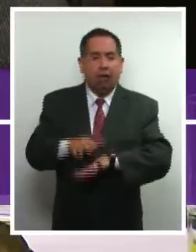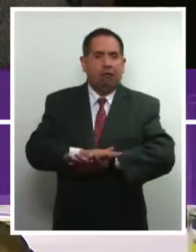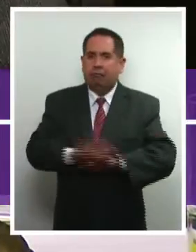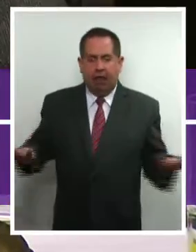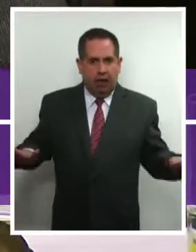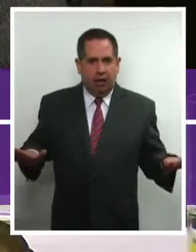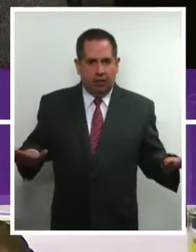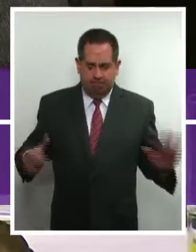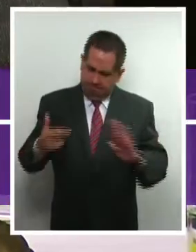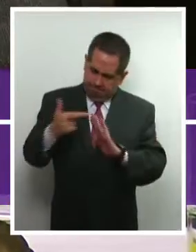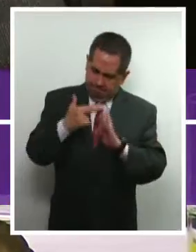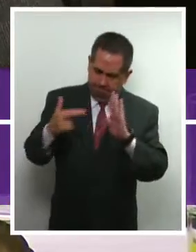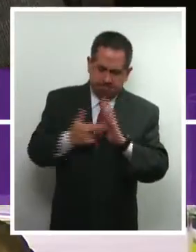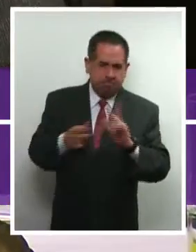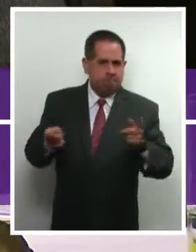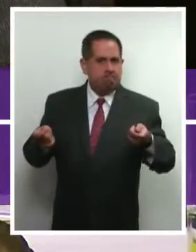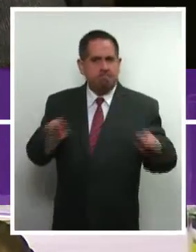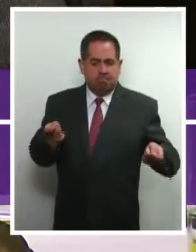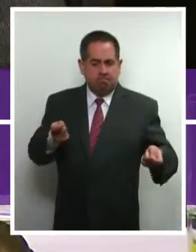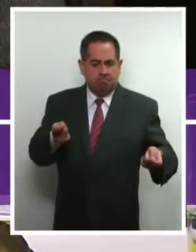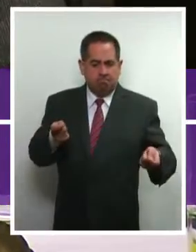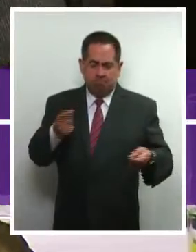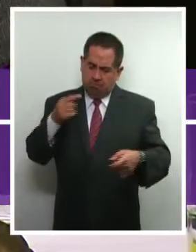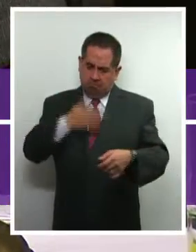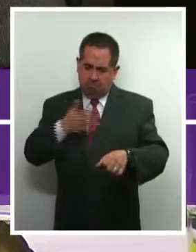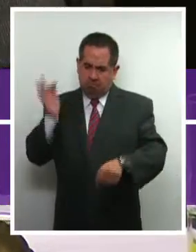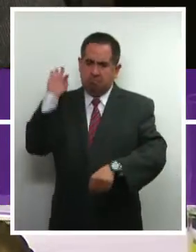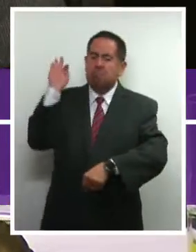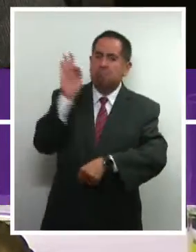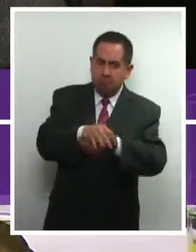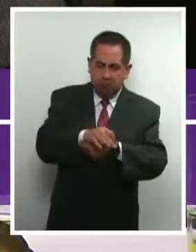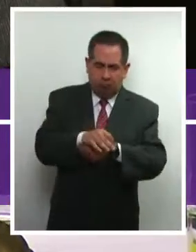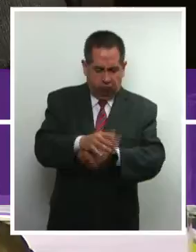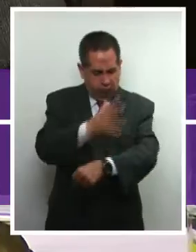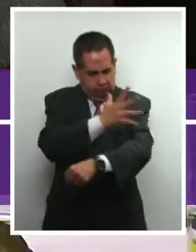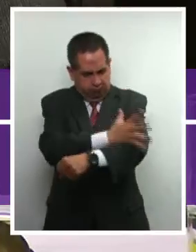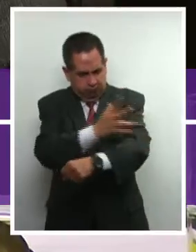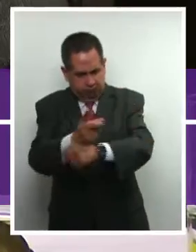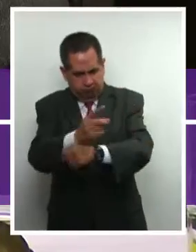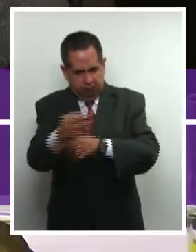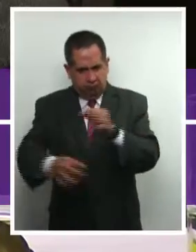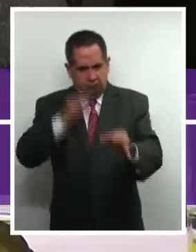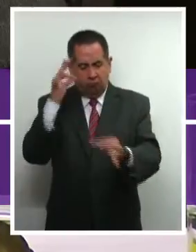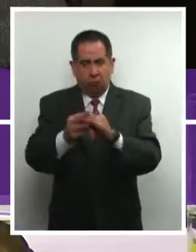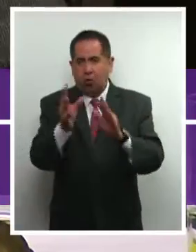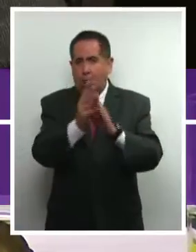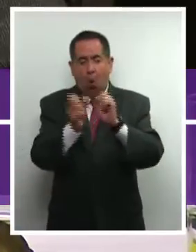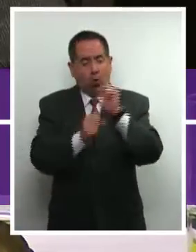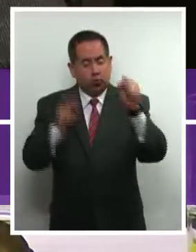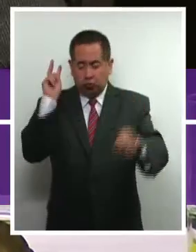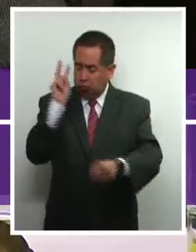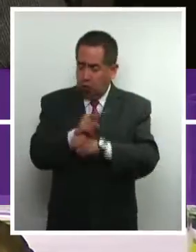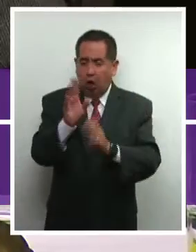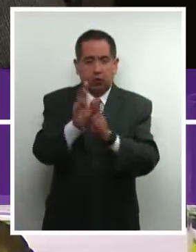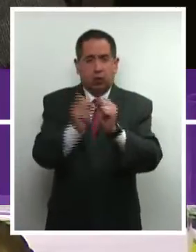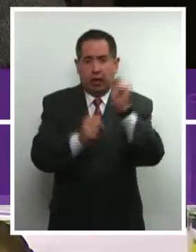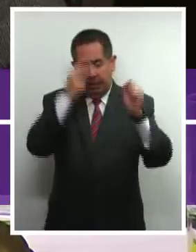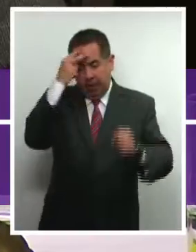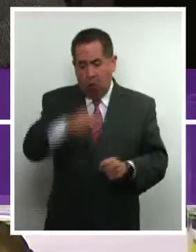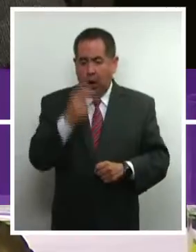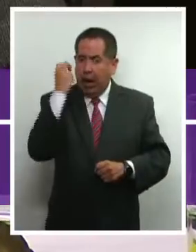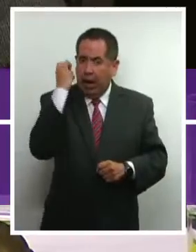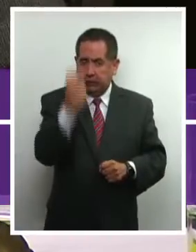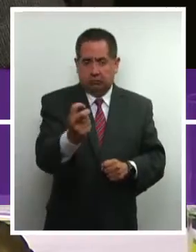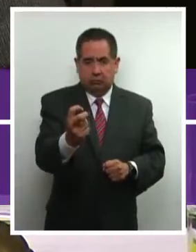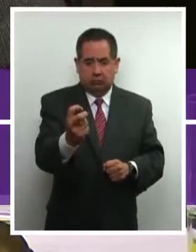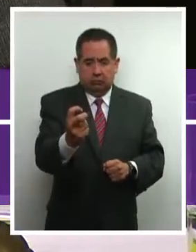esta Asamblea Constituyente, sino que velará por la legitimidad que requiere la Constitución de la Ciudad de México.